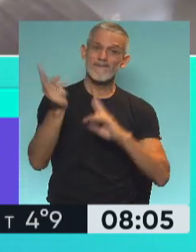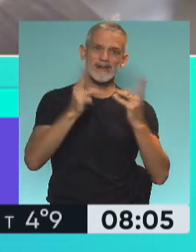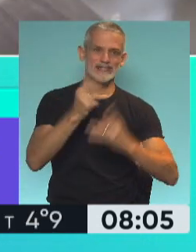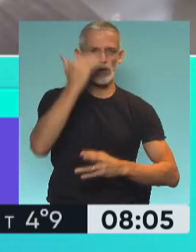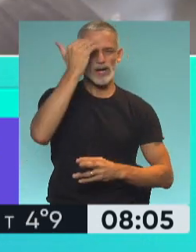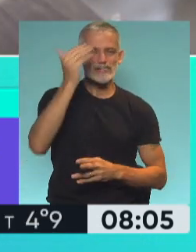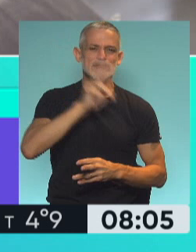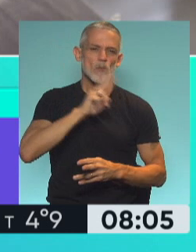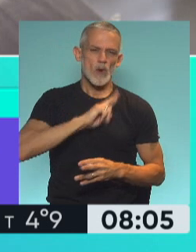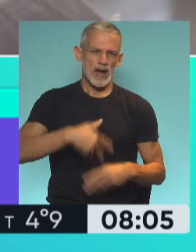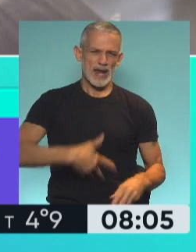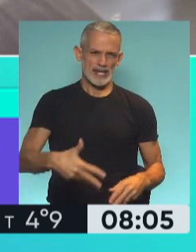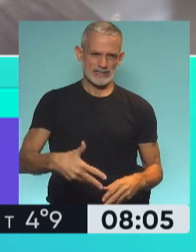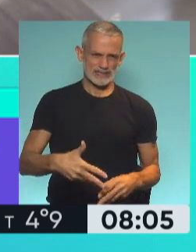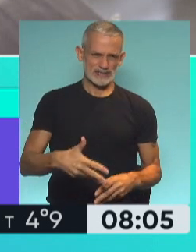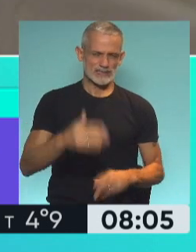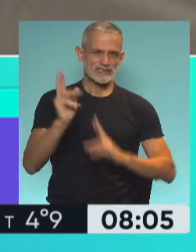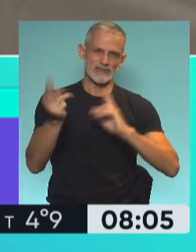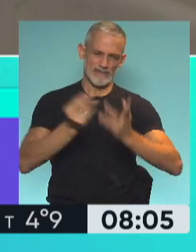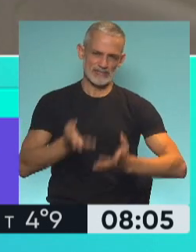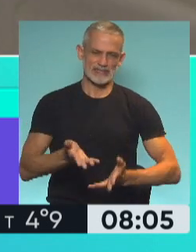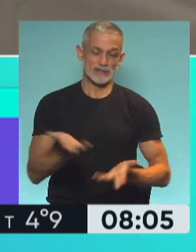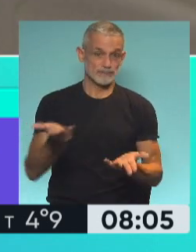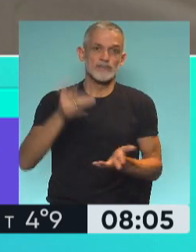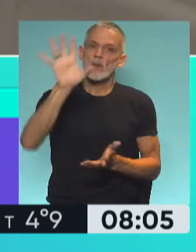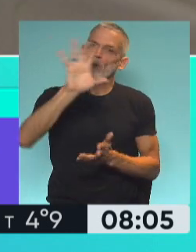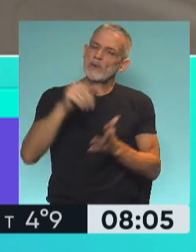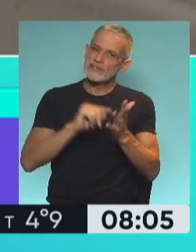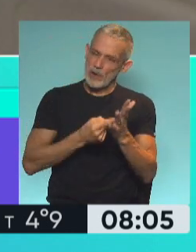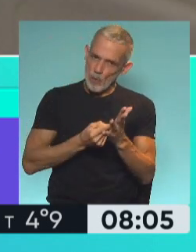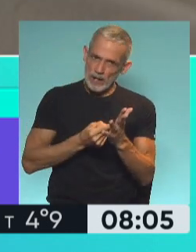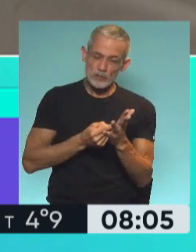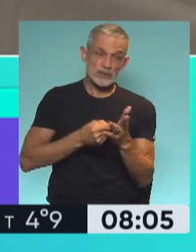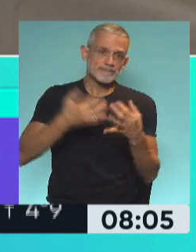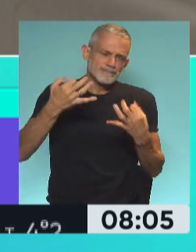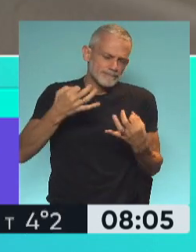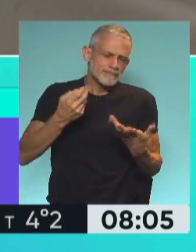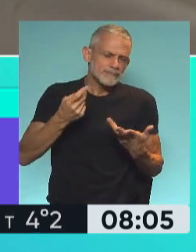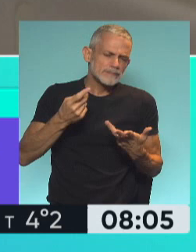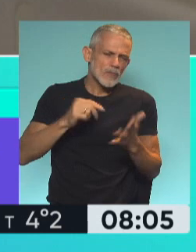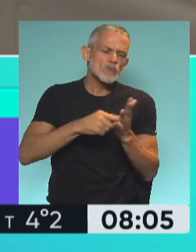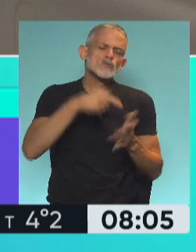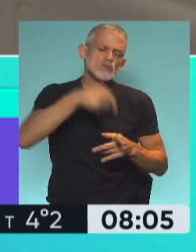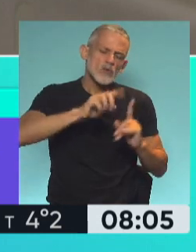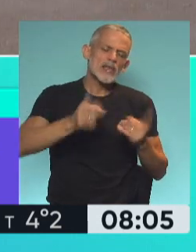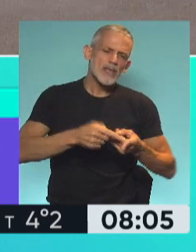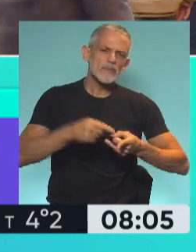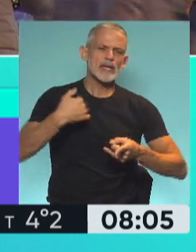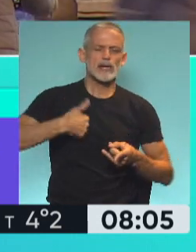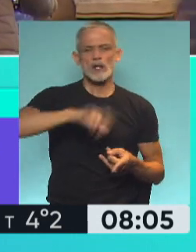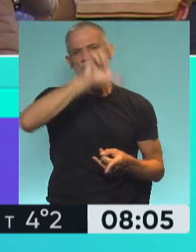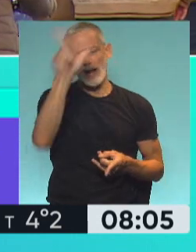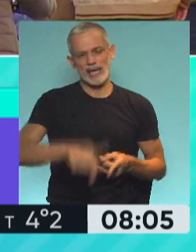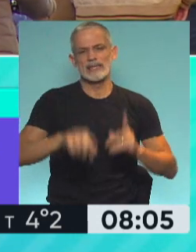mujeres embarazadas. Y esto que digo de la provincia de Buenos Aires, con seguridad ocurre en la ciudad de Buenos Aires y en el resto del